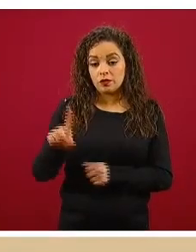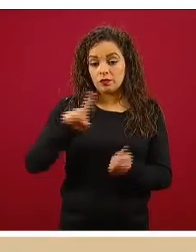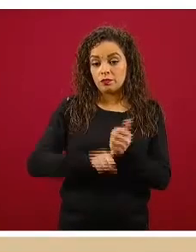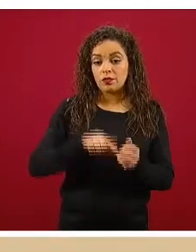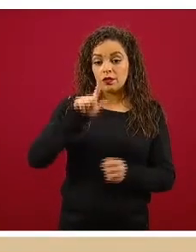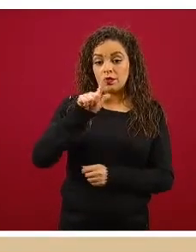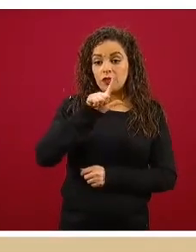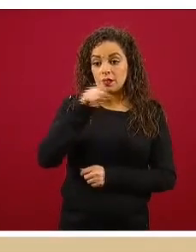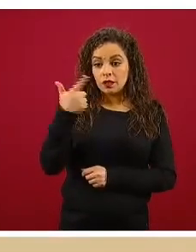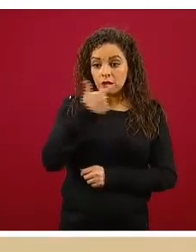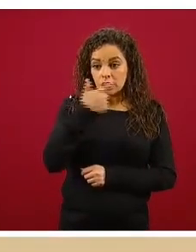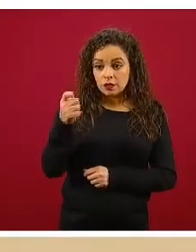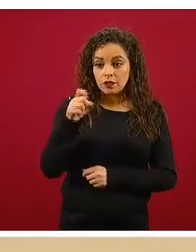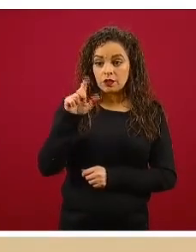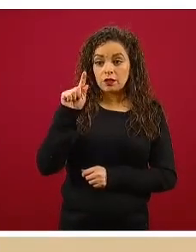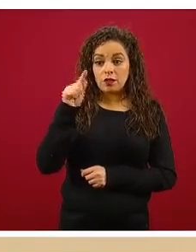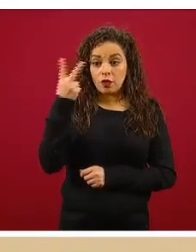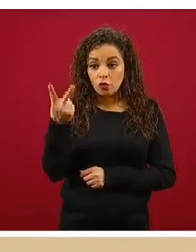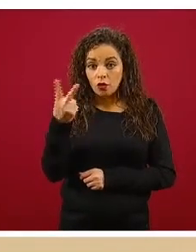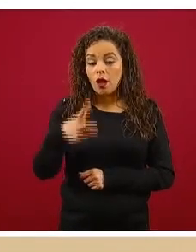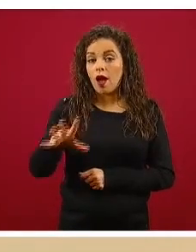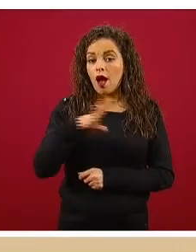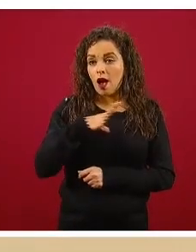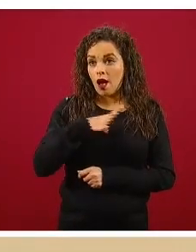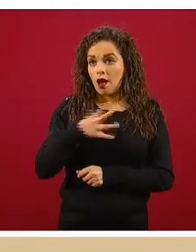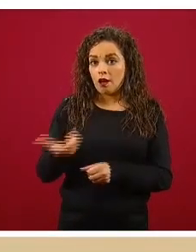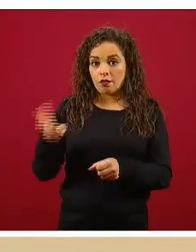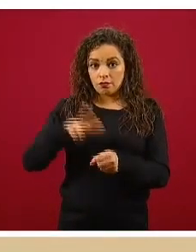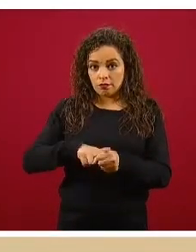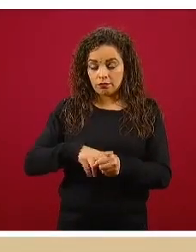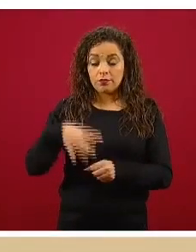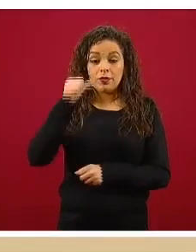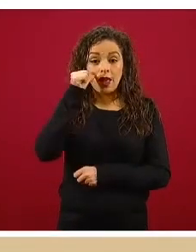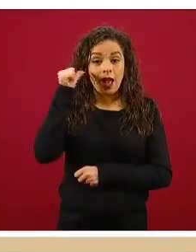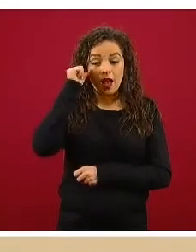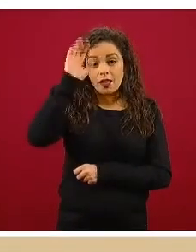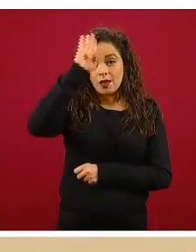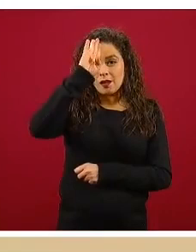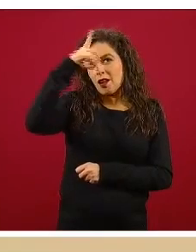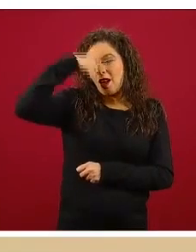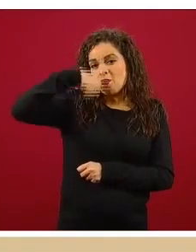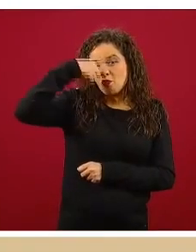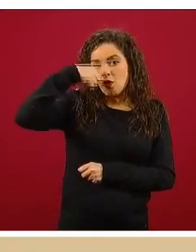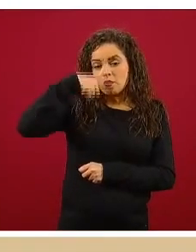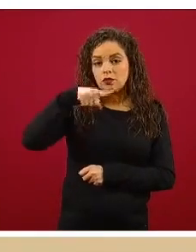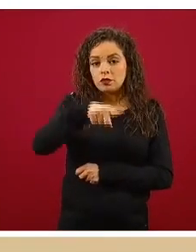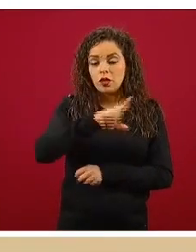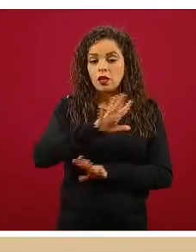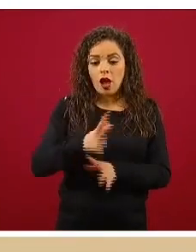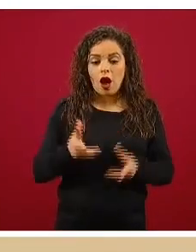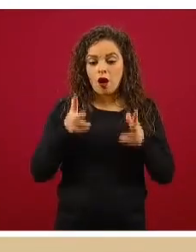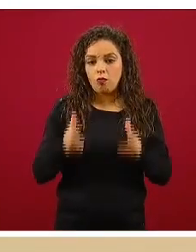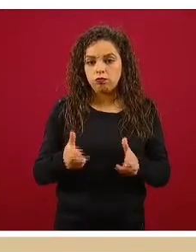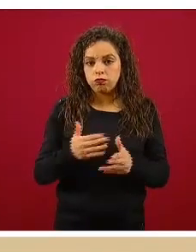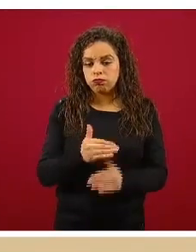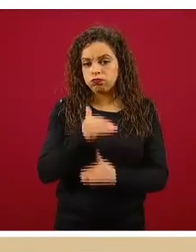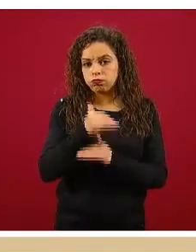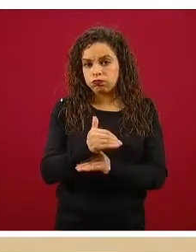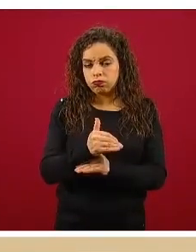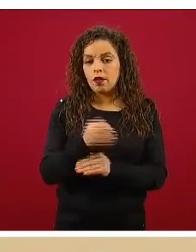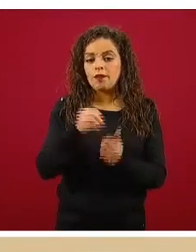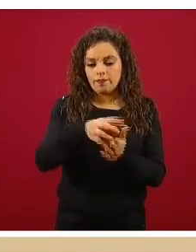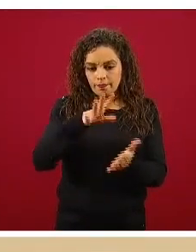que pueden notificar, lo hicieron al corte de ayer a la medianoche y son las que nos dicen que tienen